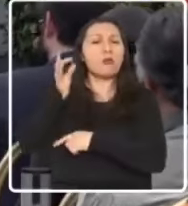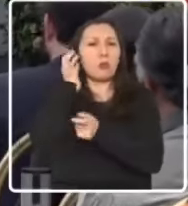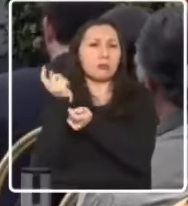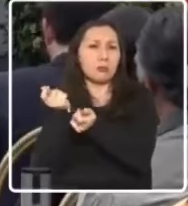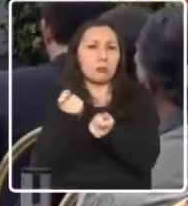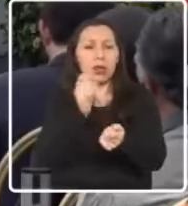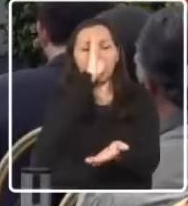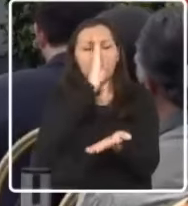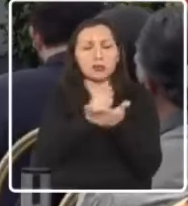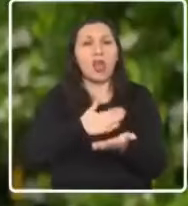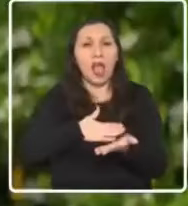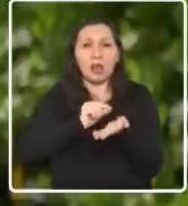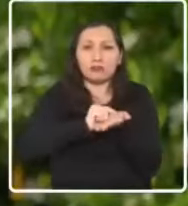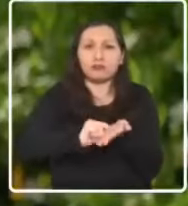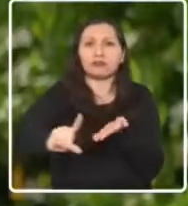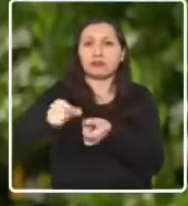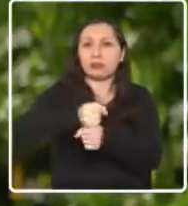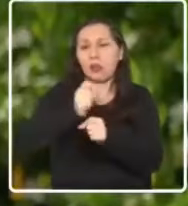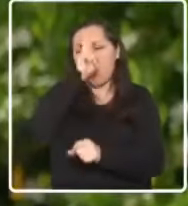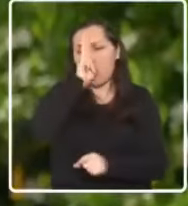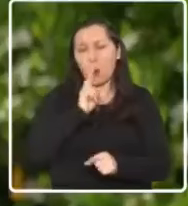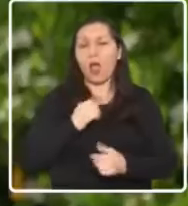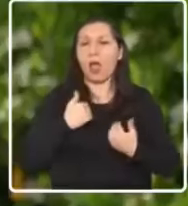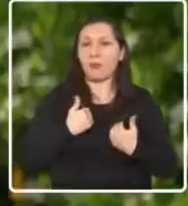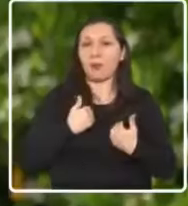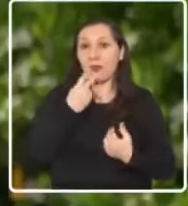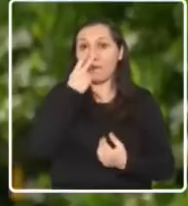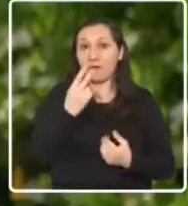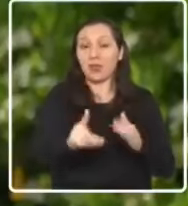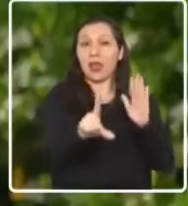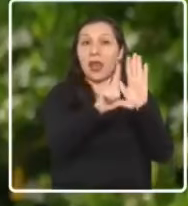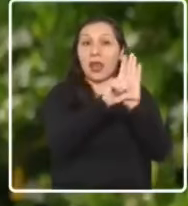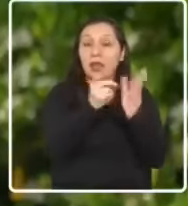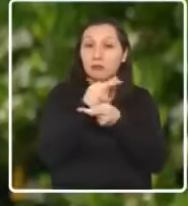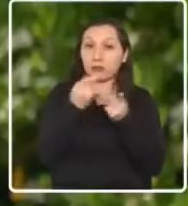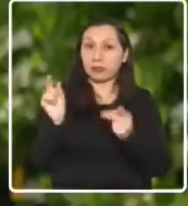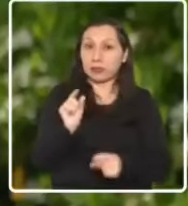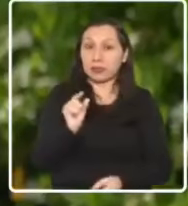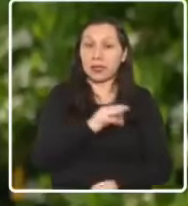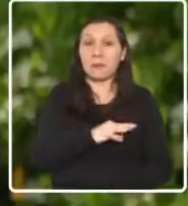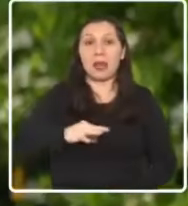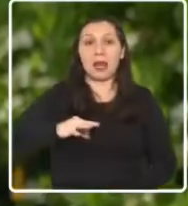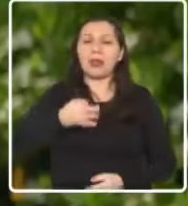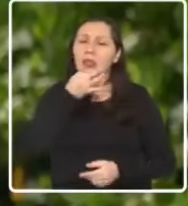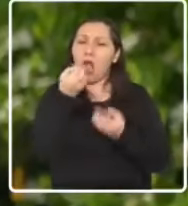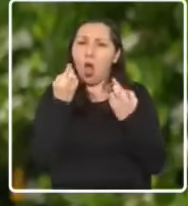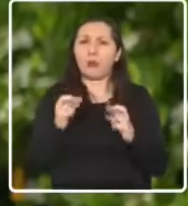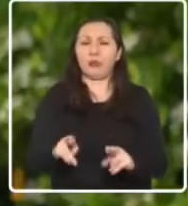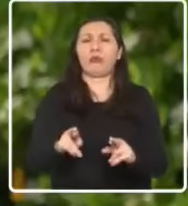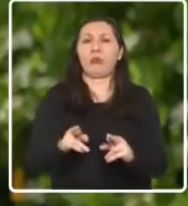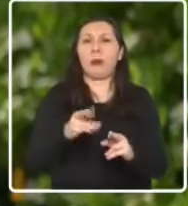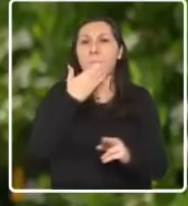han decidido emprender como yo y que ven en esta ley que acaba de anunciar el ministro como una oportunidad